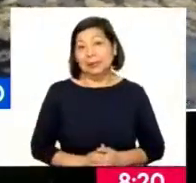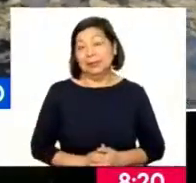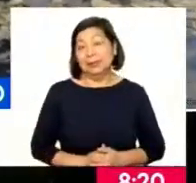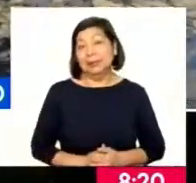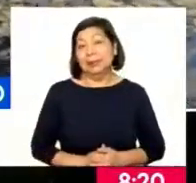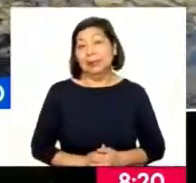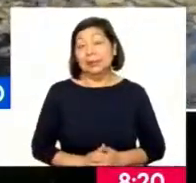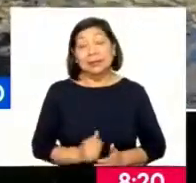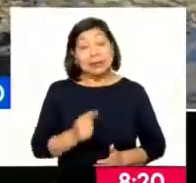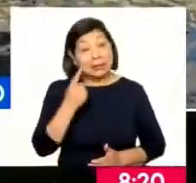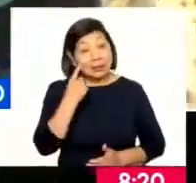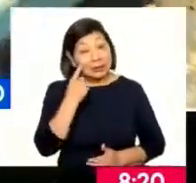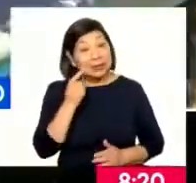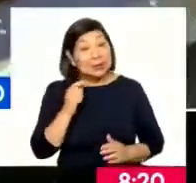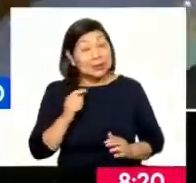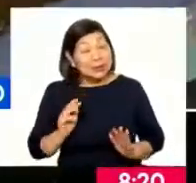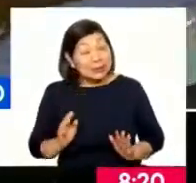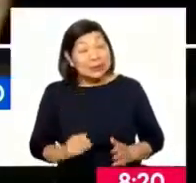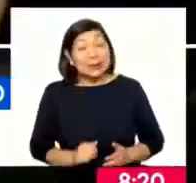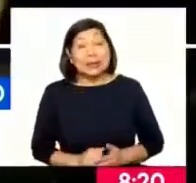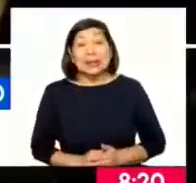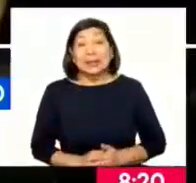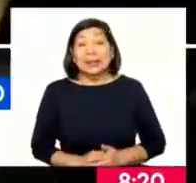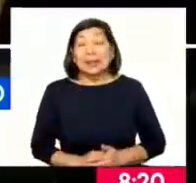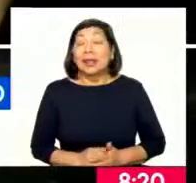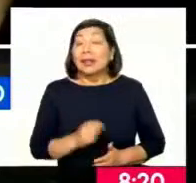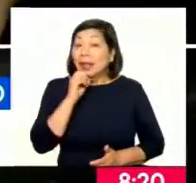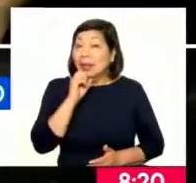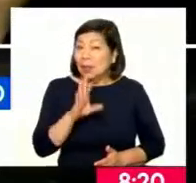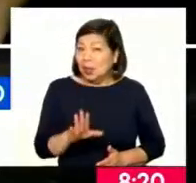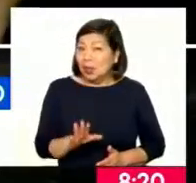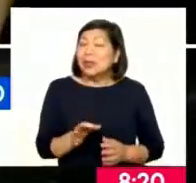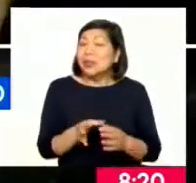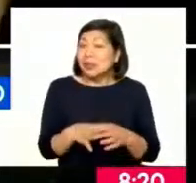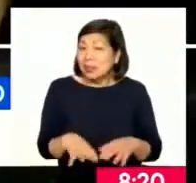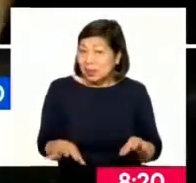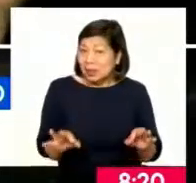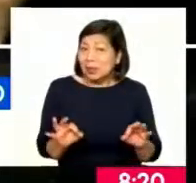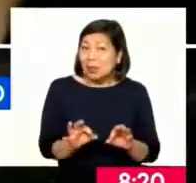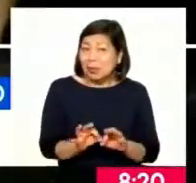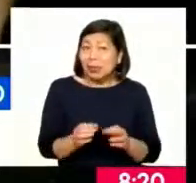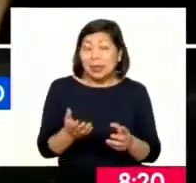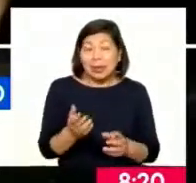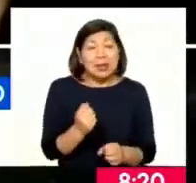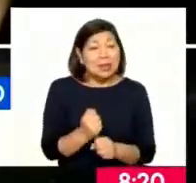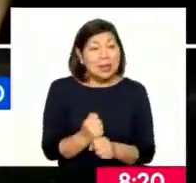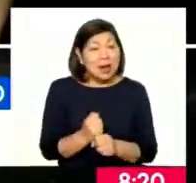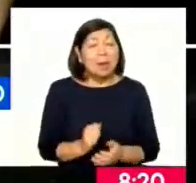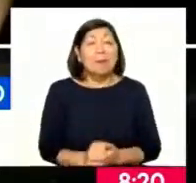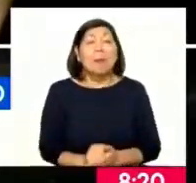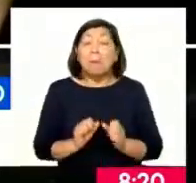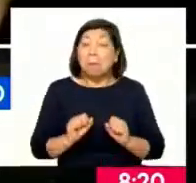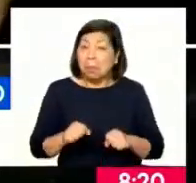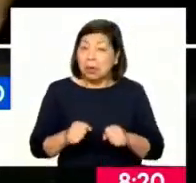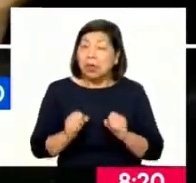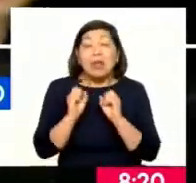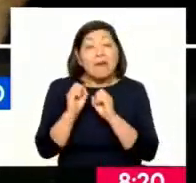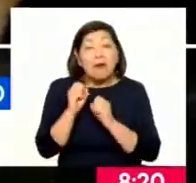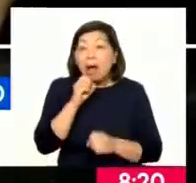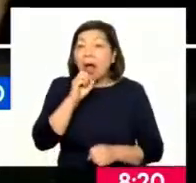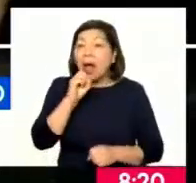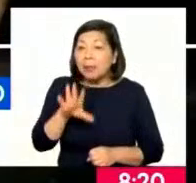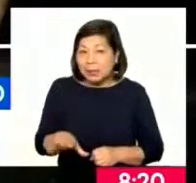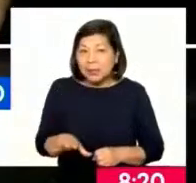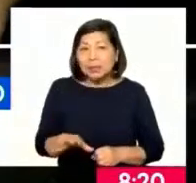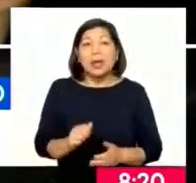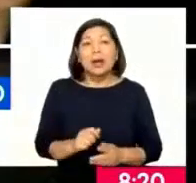Bueno, para empezar hay que enfatizar que es muy importante en esta labor poder brindar información